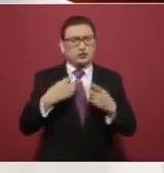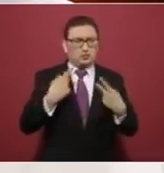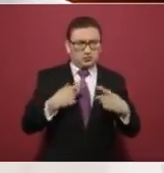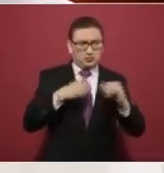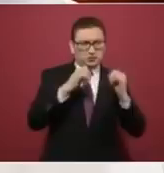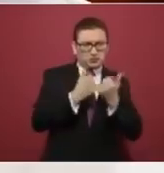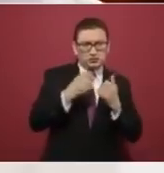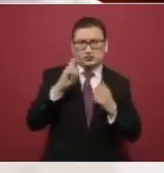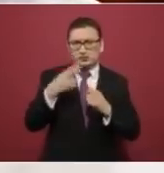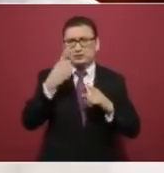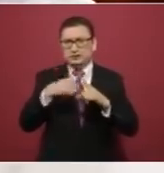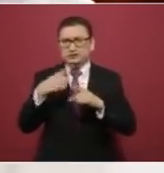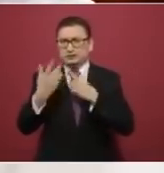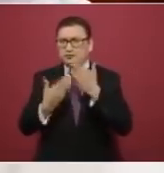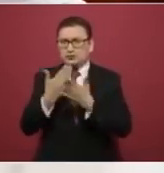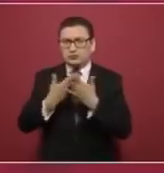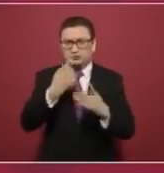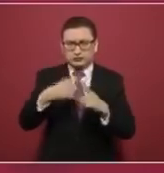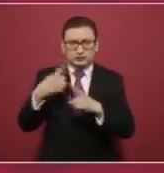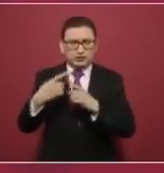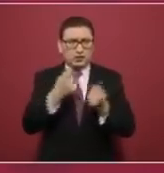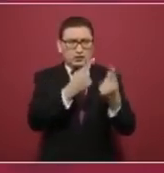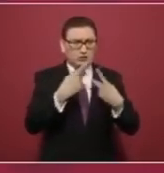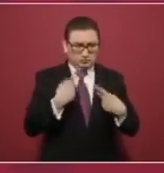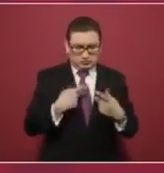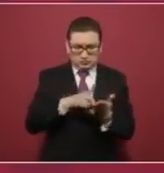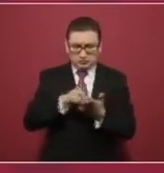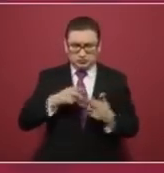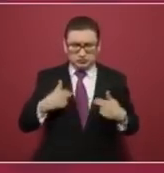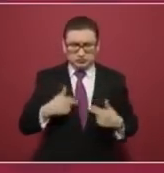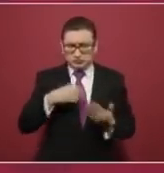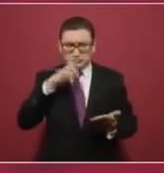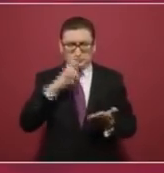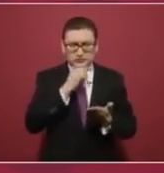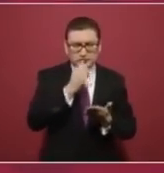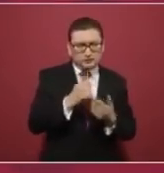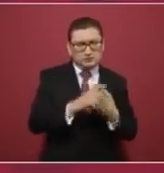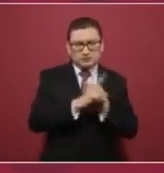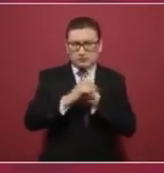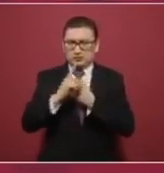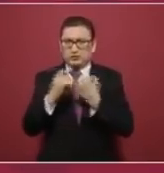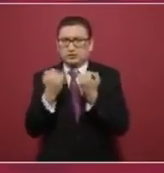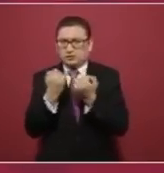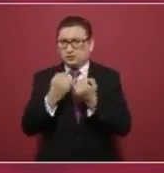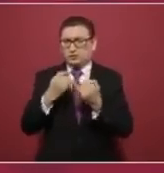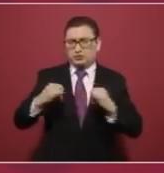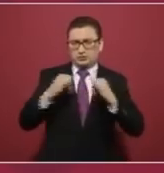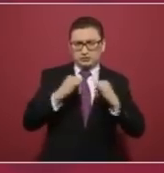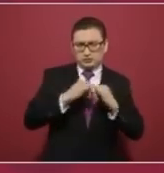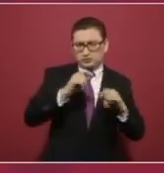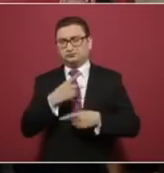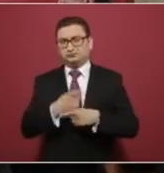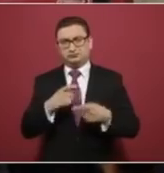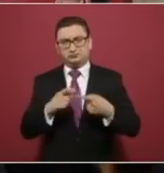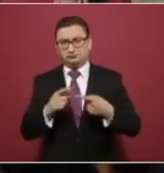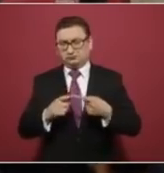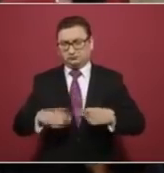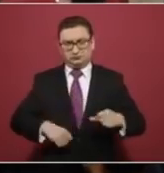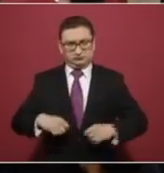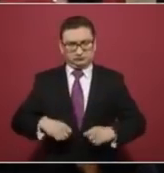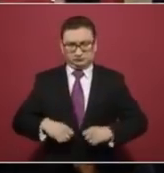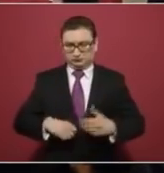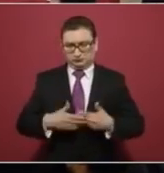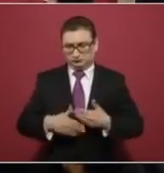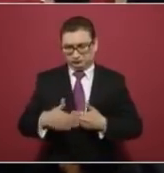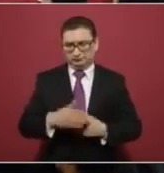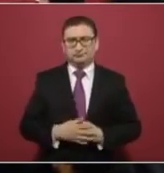academia de graves violaciones de derechos humanos organismos públicos derechos humanos y agencias de naciones unidas en el